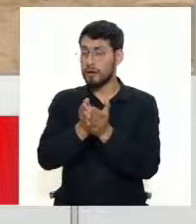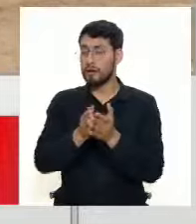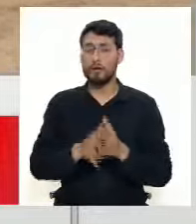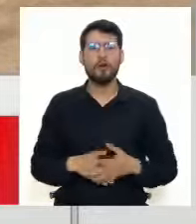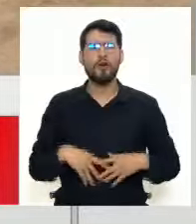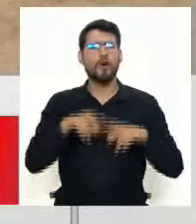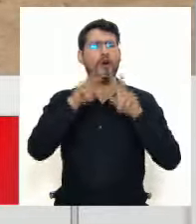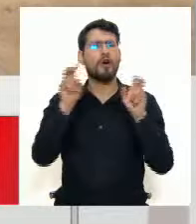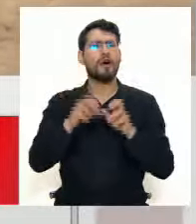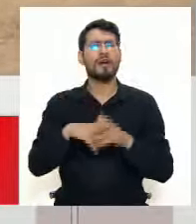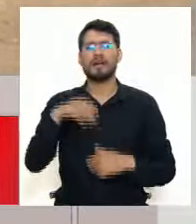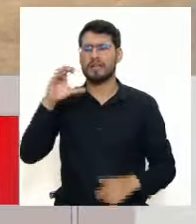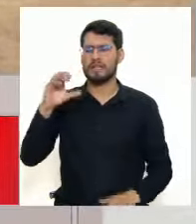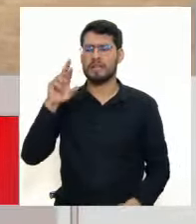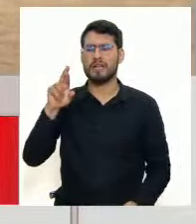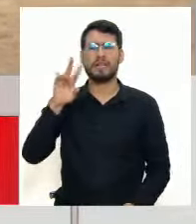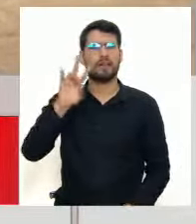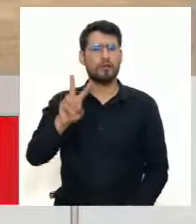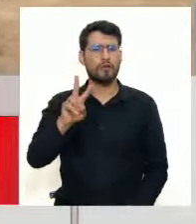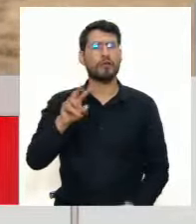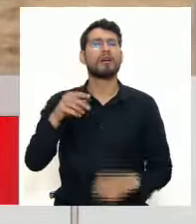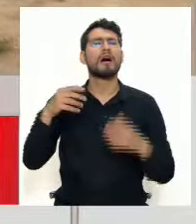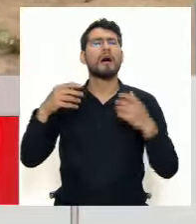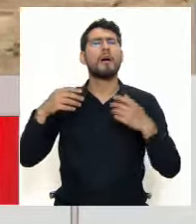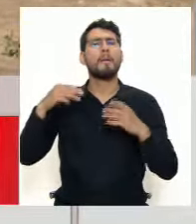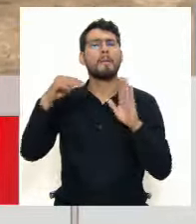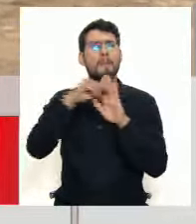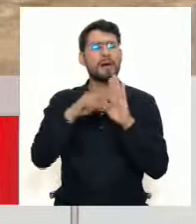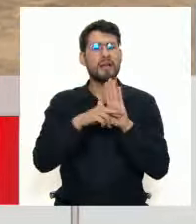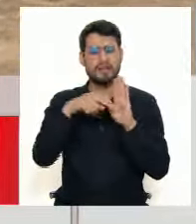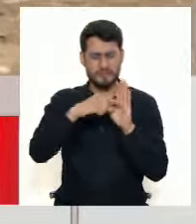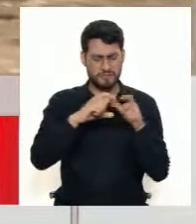era conocida como CR2 con matrícula